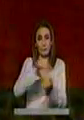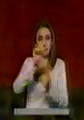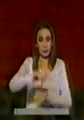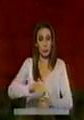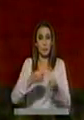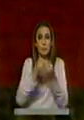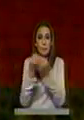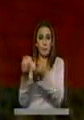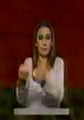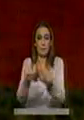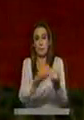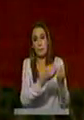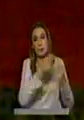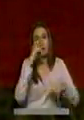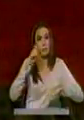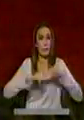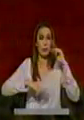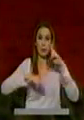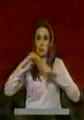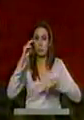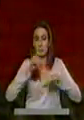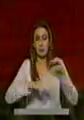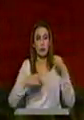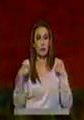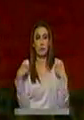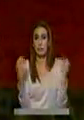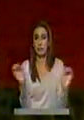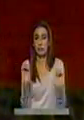si no tenemos las aerolíneas que nos den los